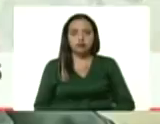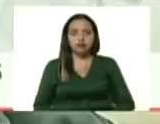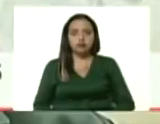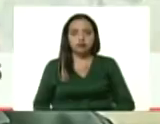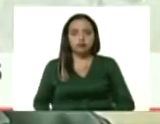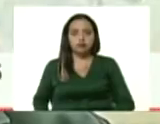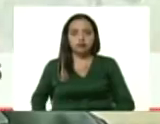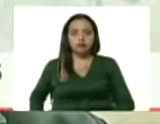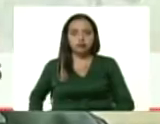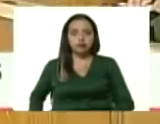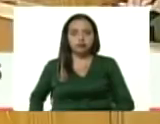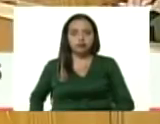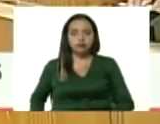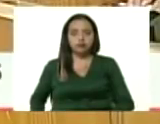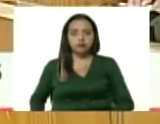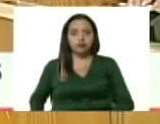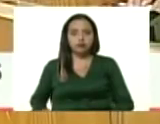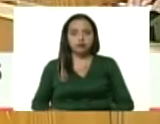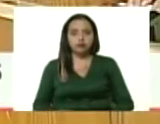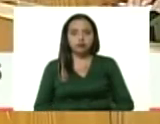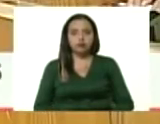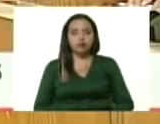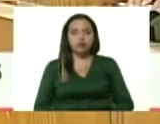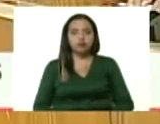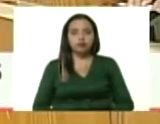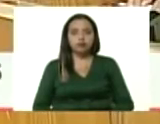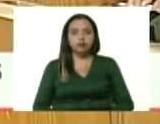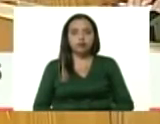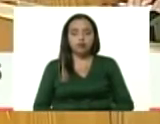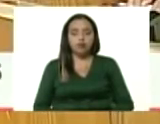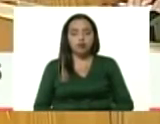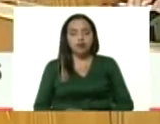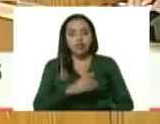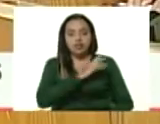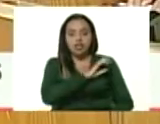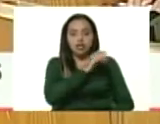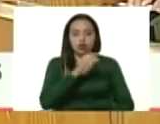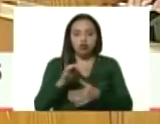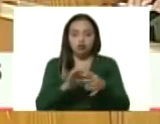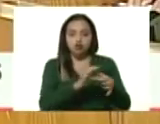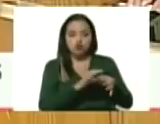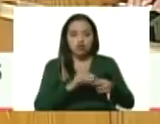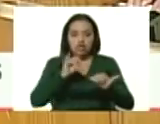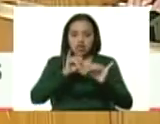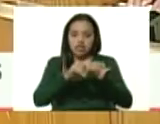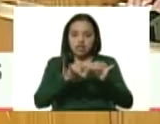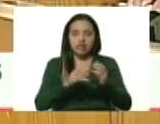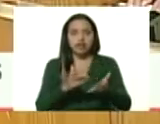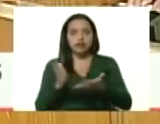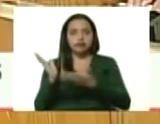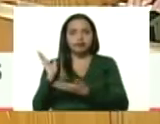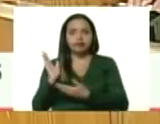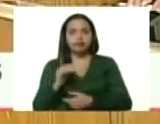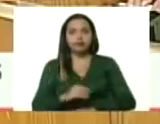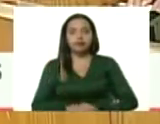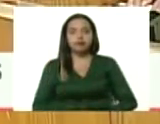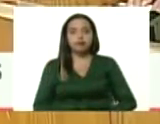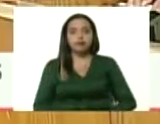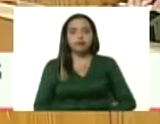El director conjunto de ingeniería, Carlos General de División, Carlos Enrique Clemente Miranda.